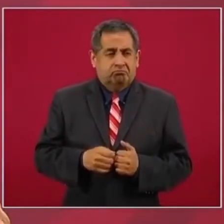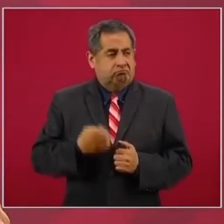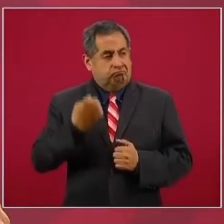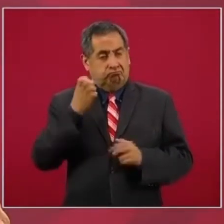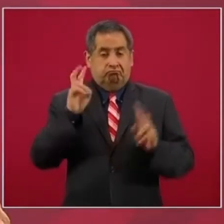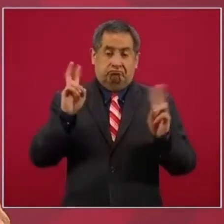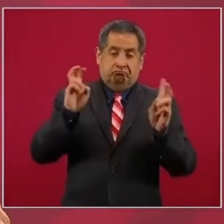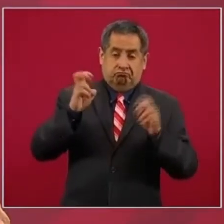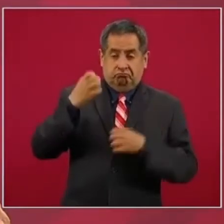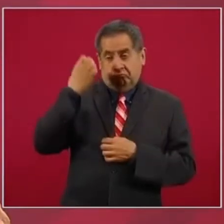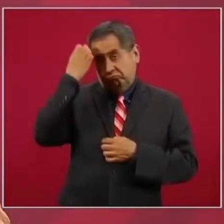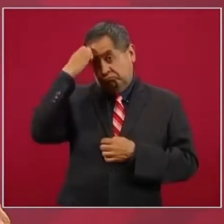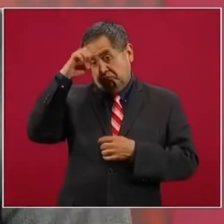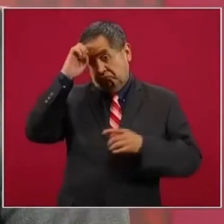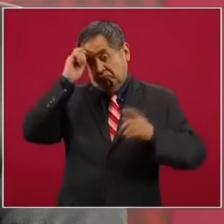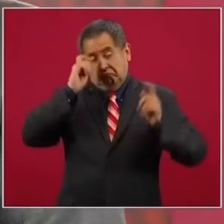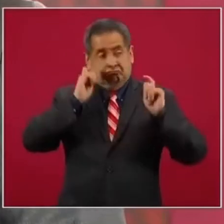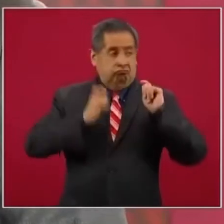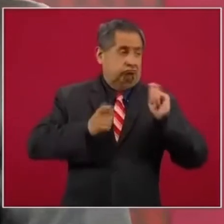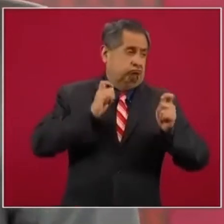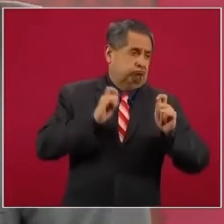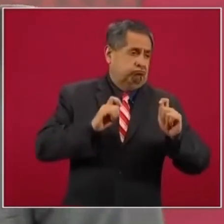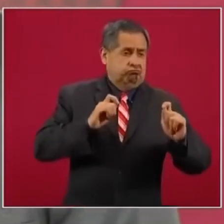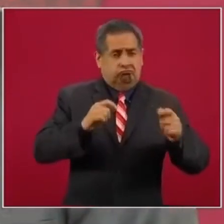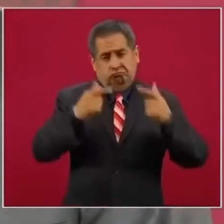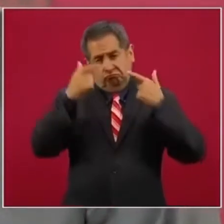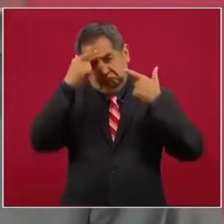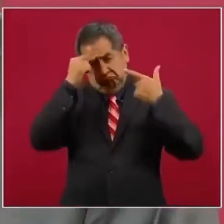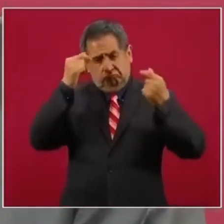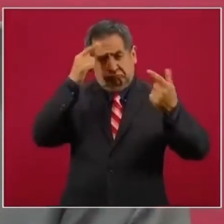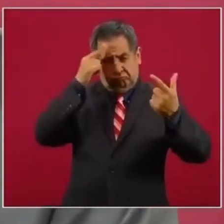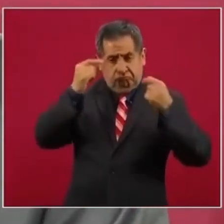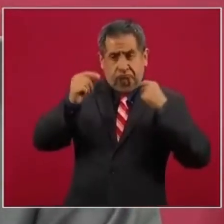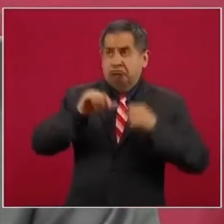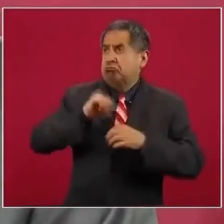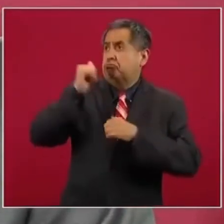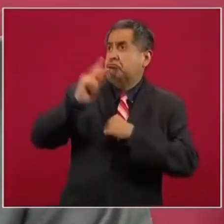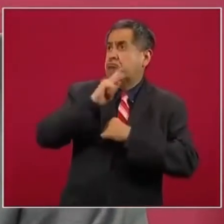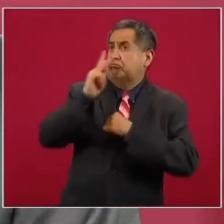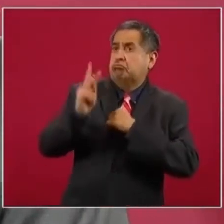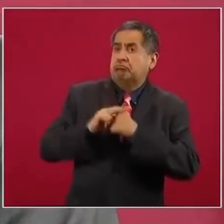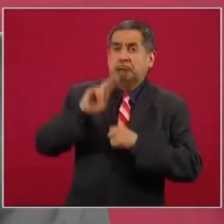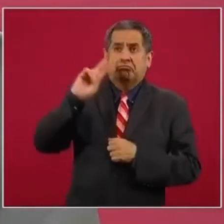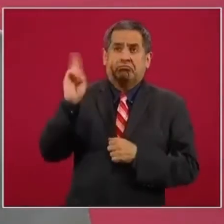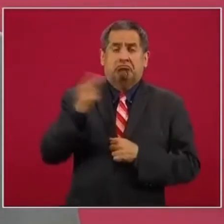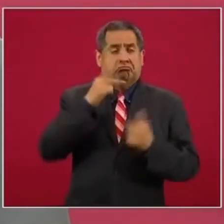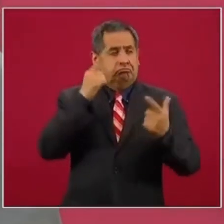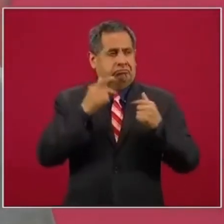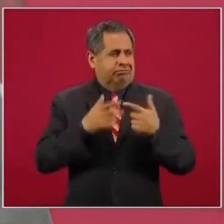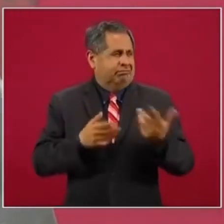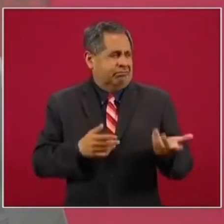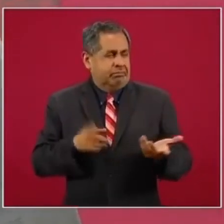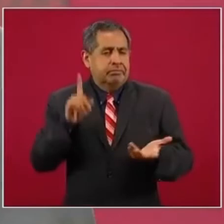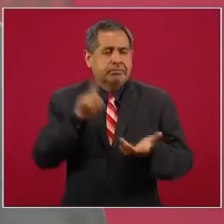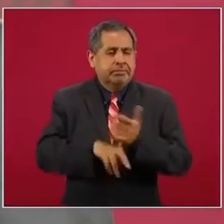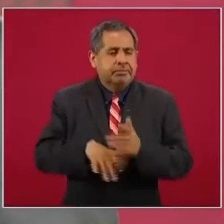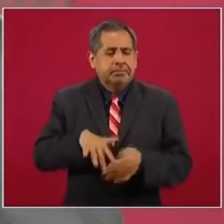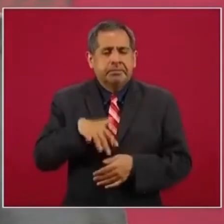experto y graduado en universidades del extranjero si se va a corromper,